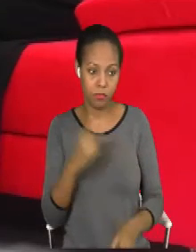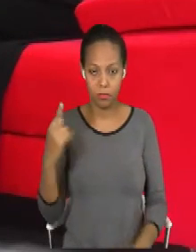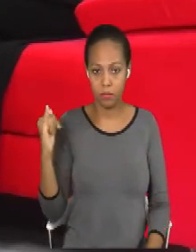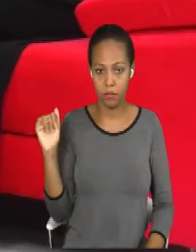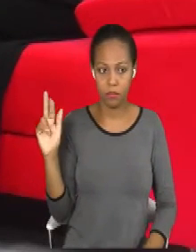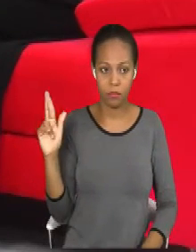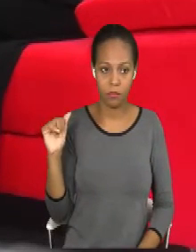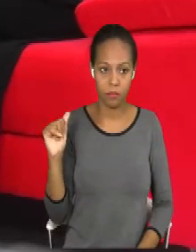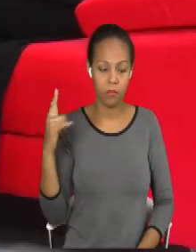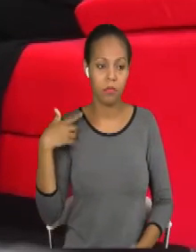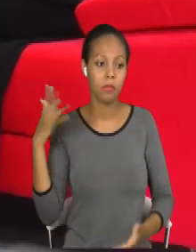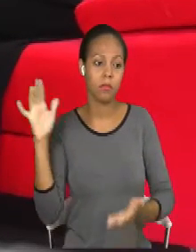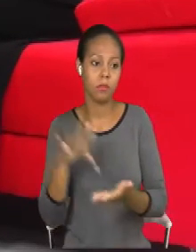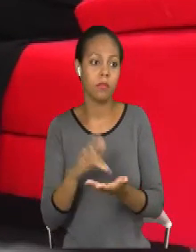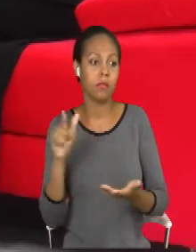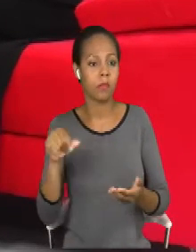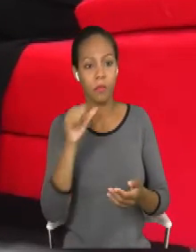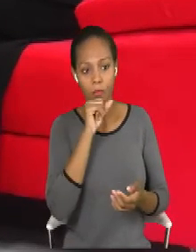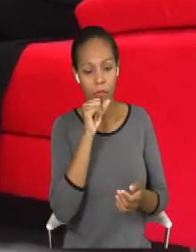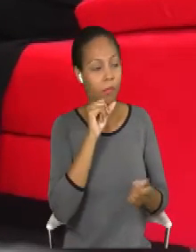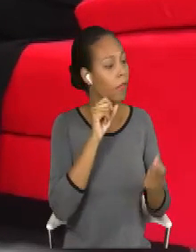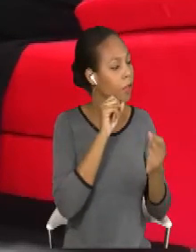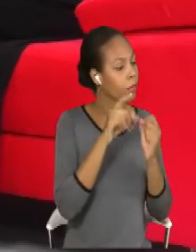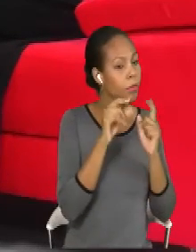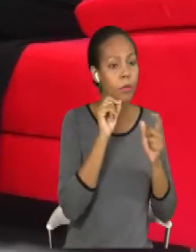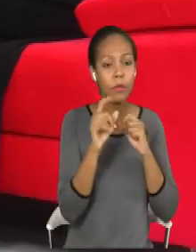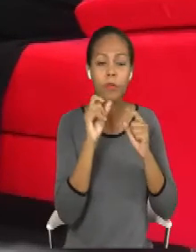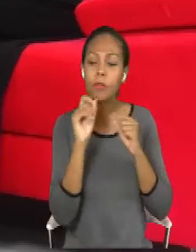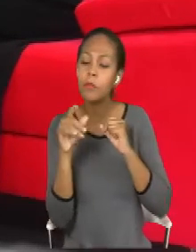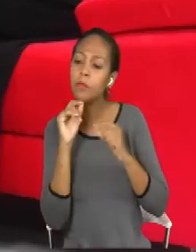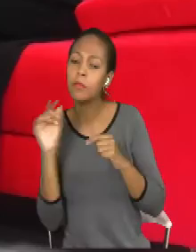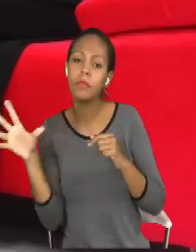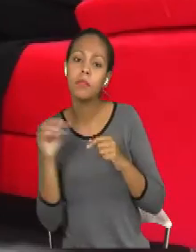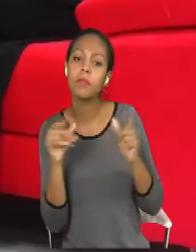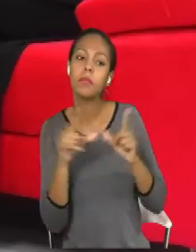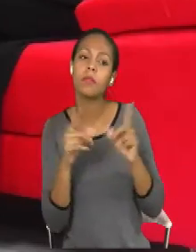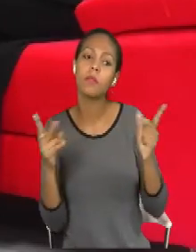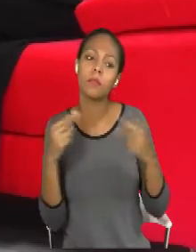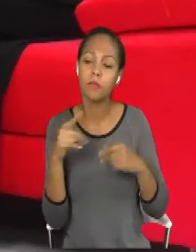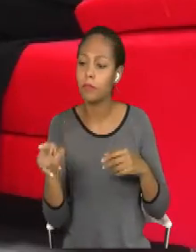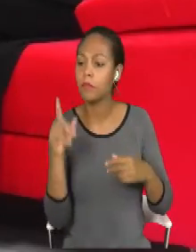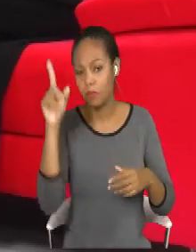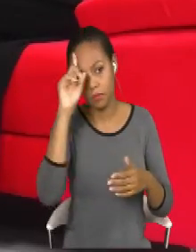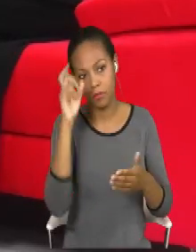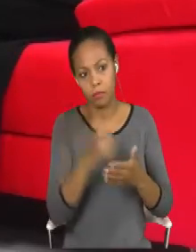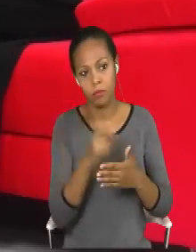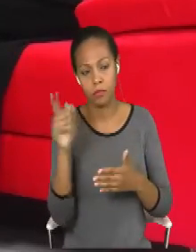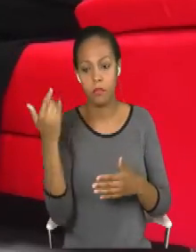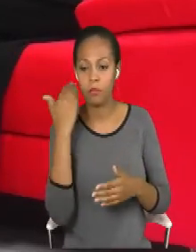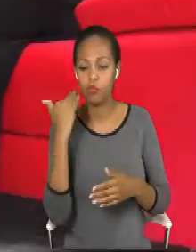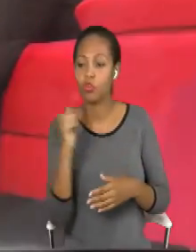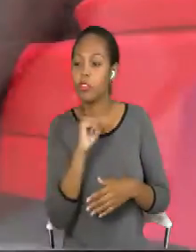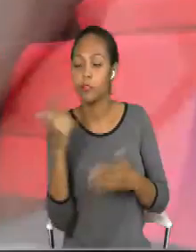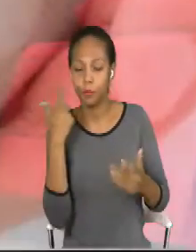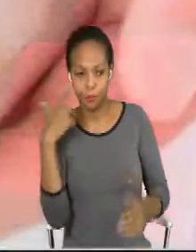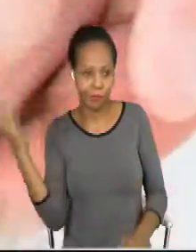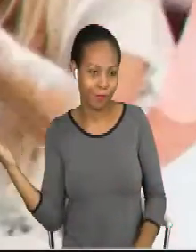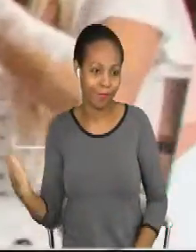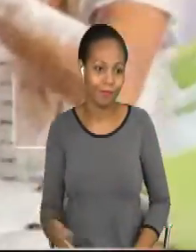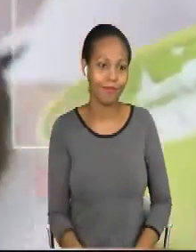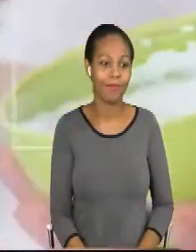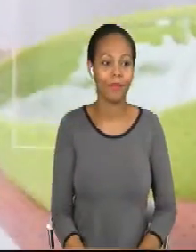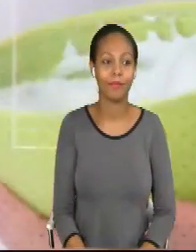calles de Barranca Bermeja preguntándole a todos nuestros televidentes qué opinaban de las mujeres barranqueñas.